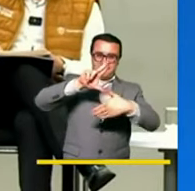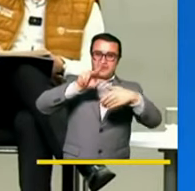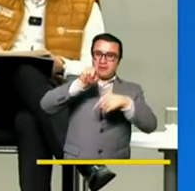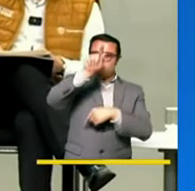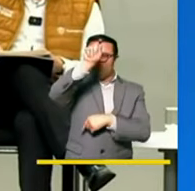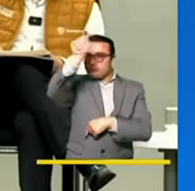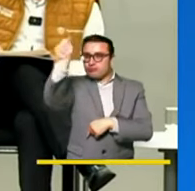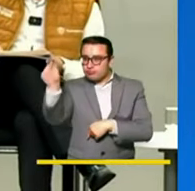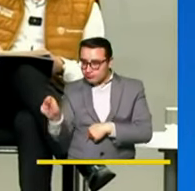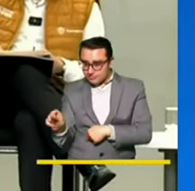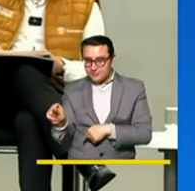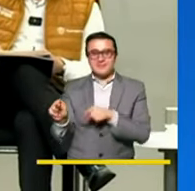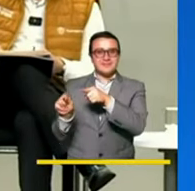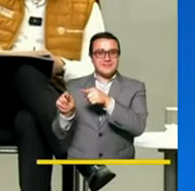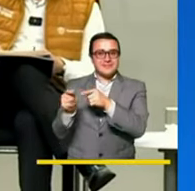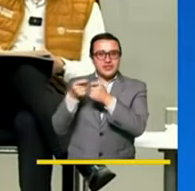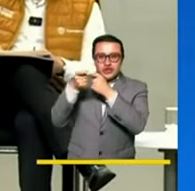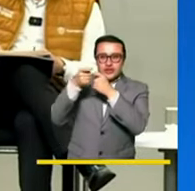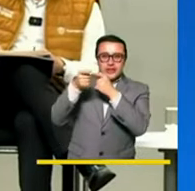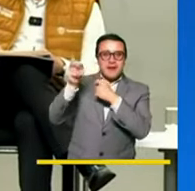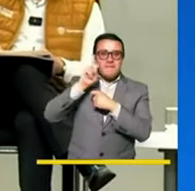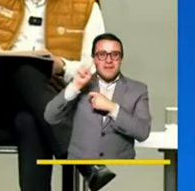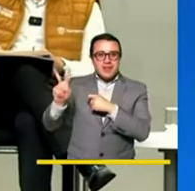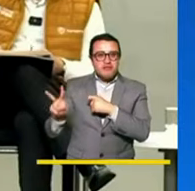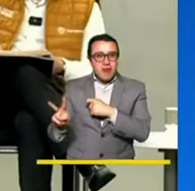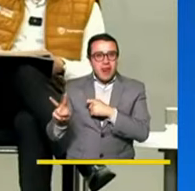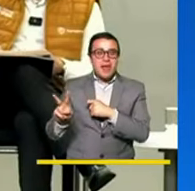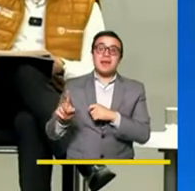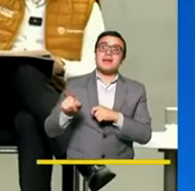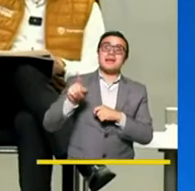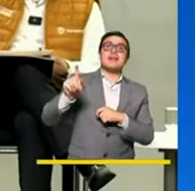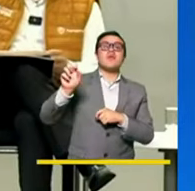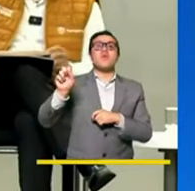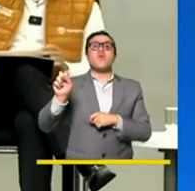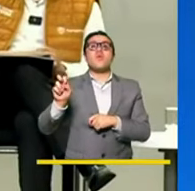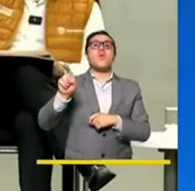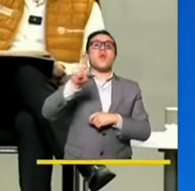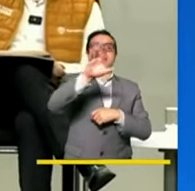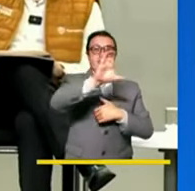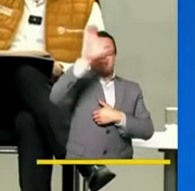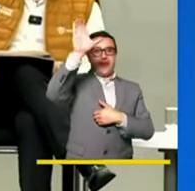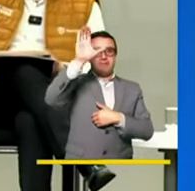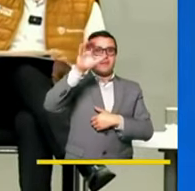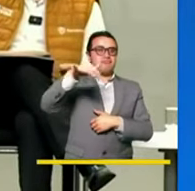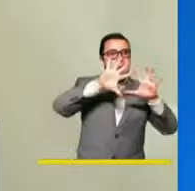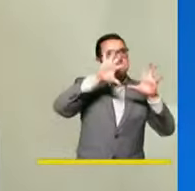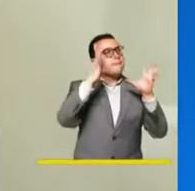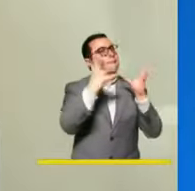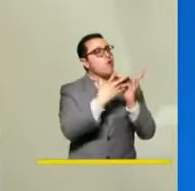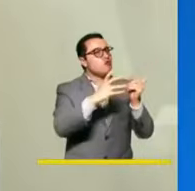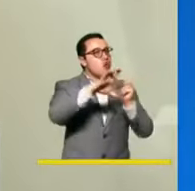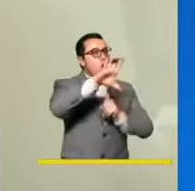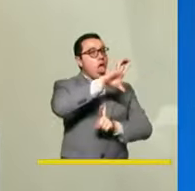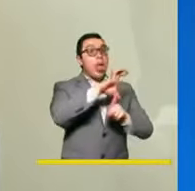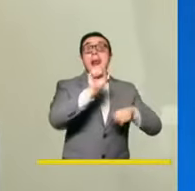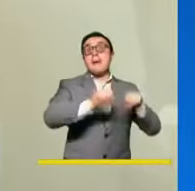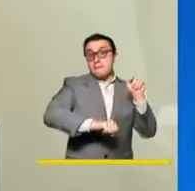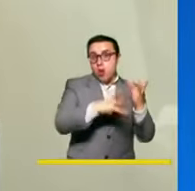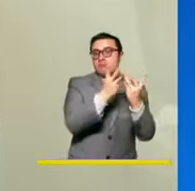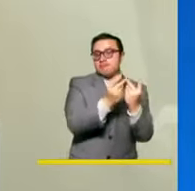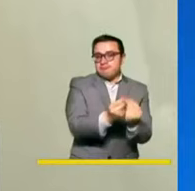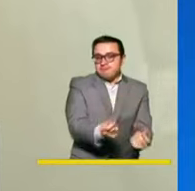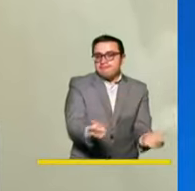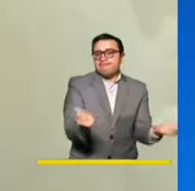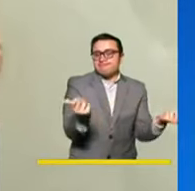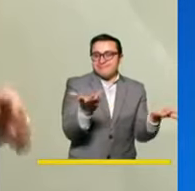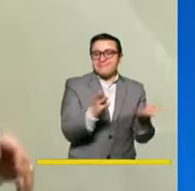incapacidad del gobierno del presidente Petro de lograr consensos es decir miremos el caso de la pensional la